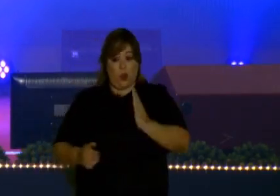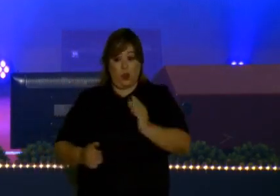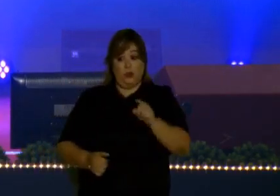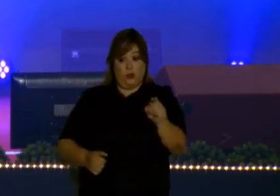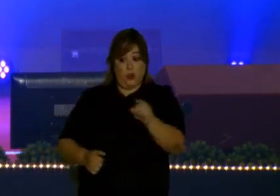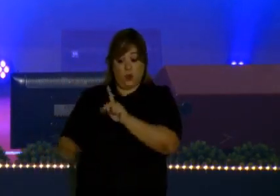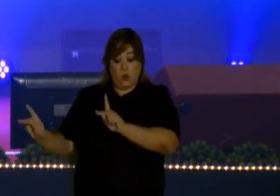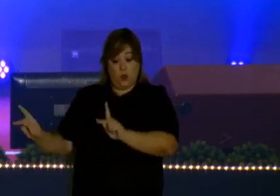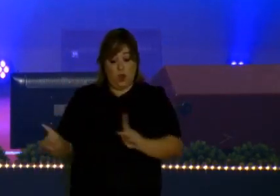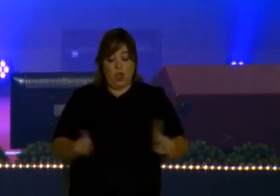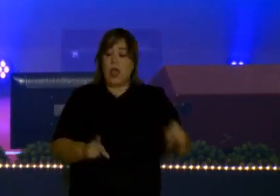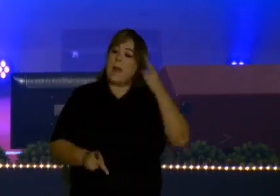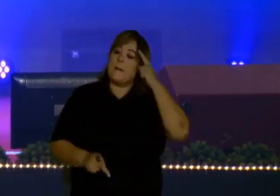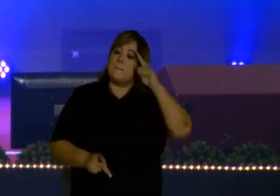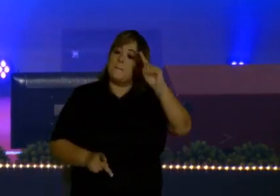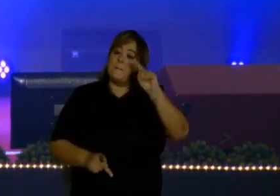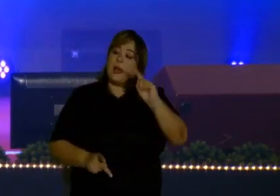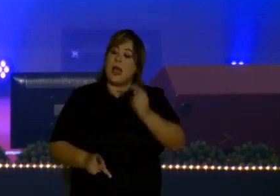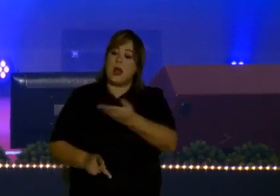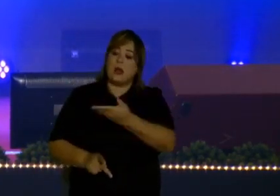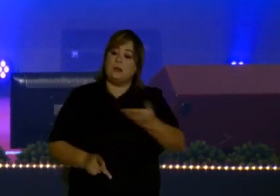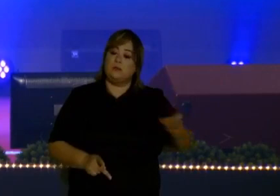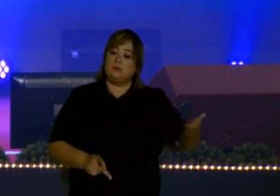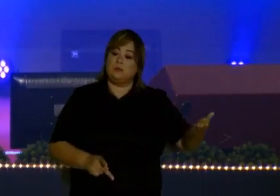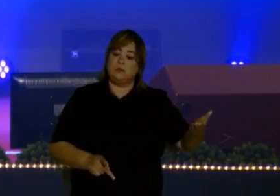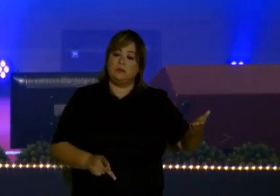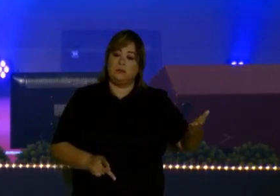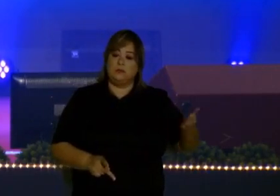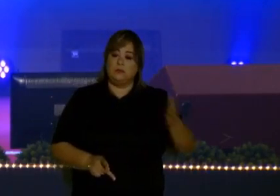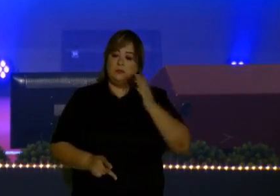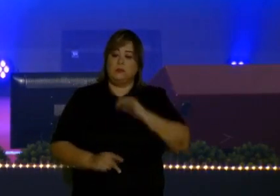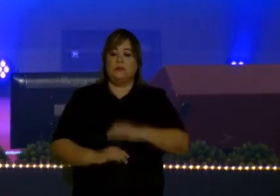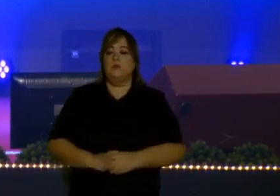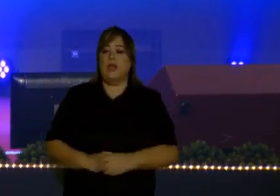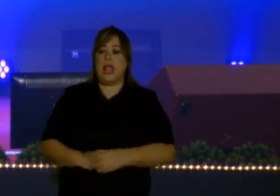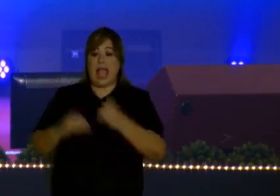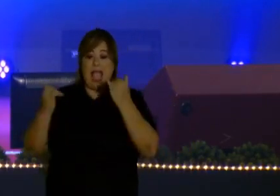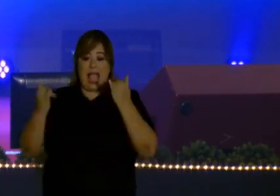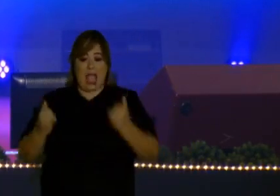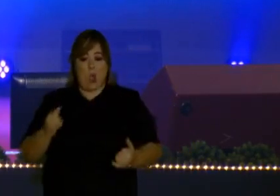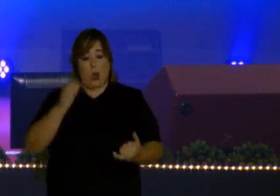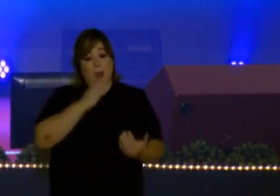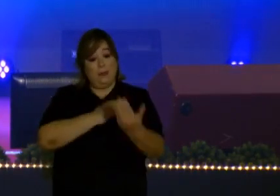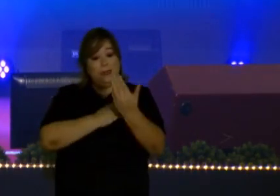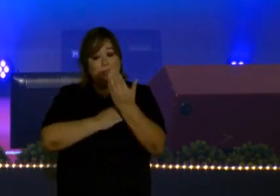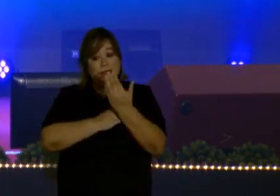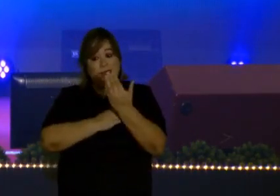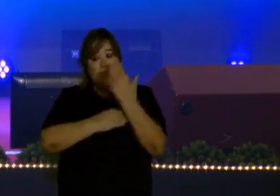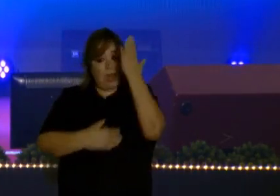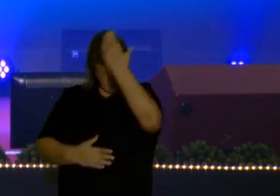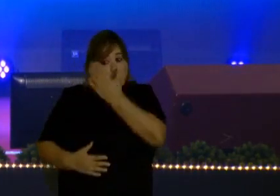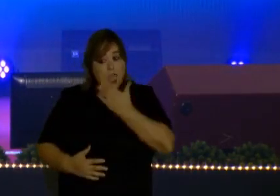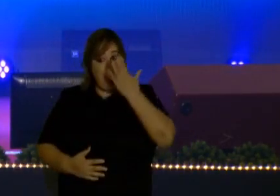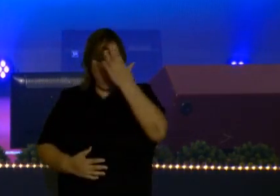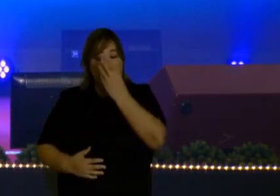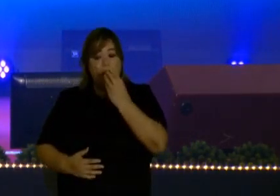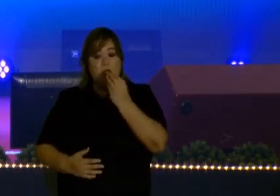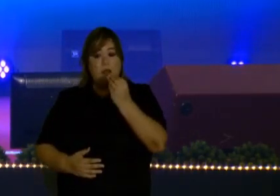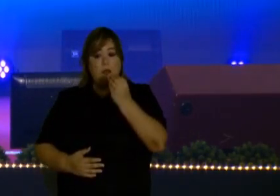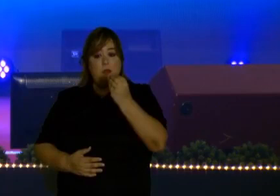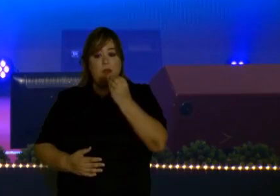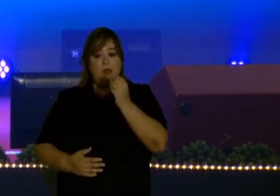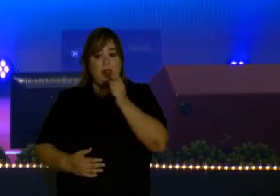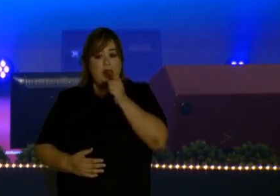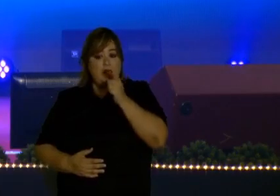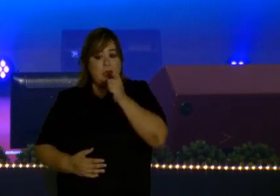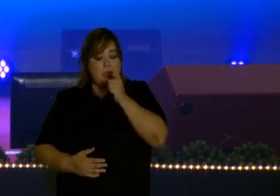para todo lo bueno que Dios ya está derramando sobre su pueblo. Y en esta mañana hermosa nos acompañan personas